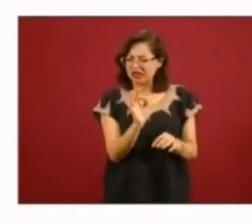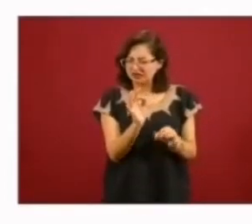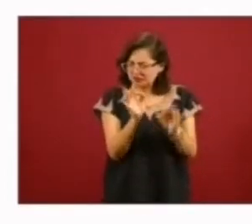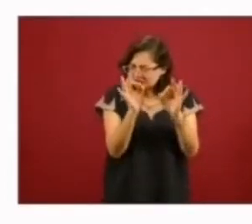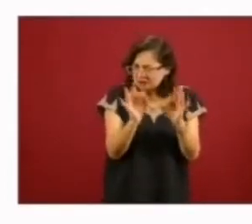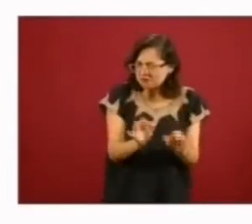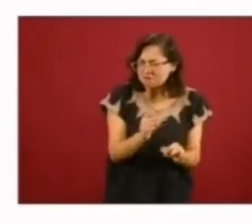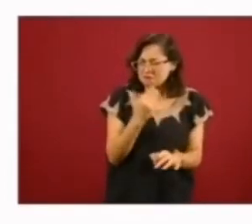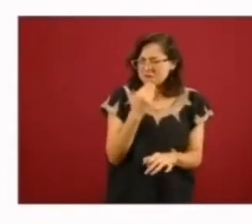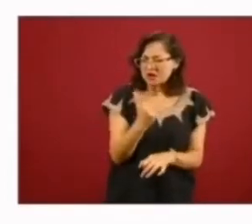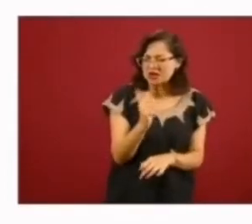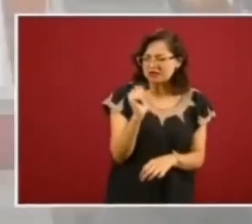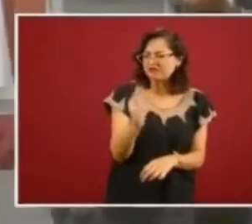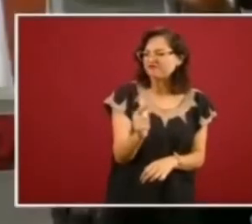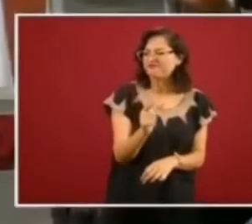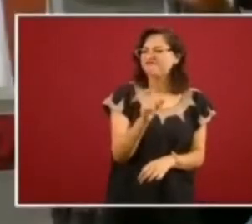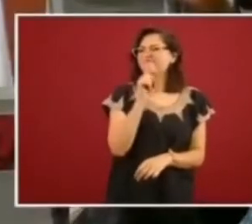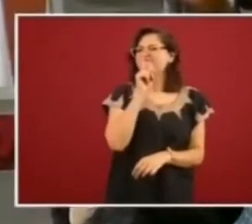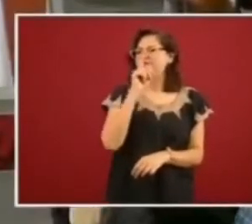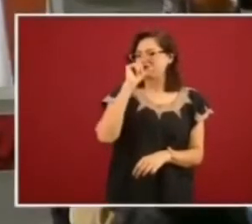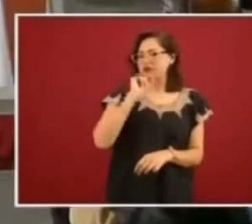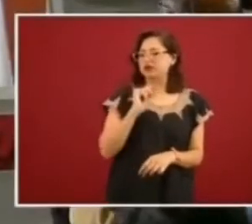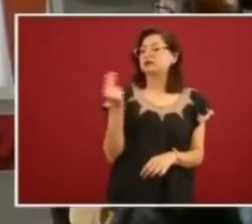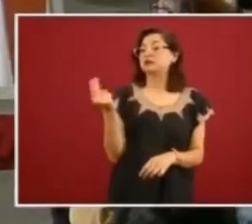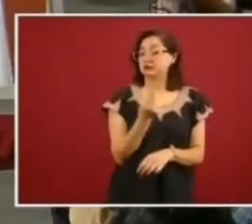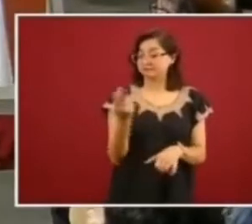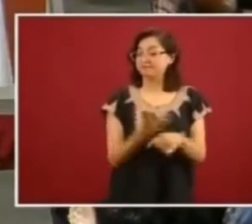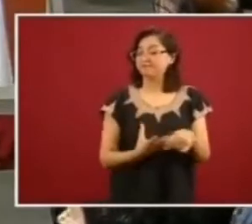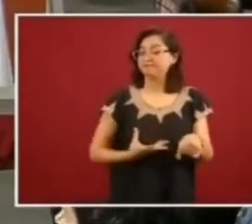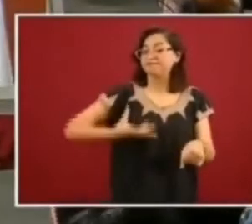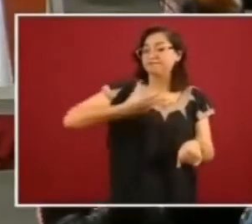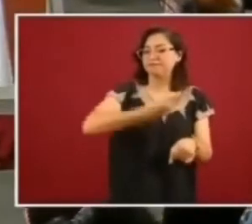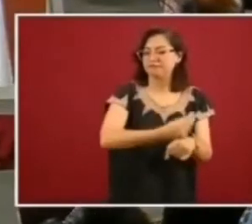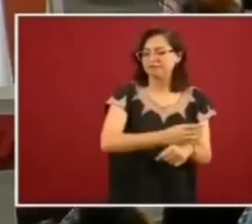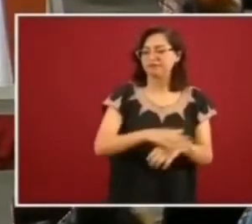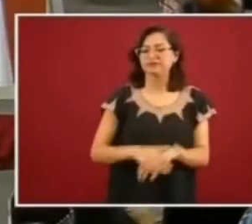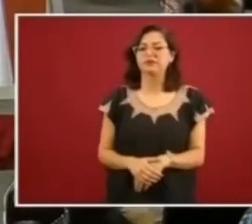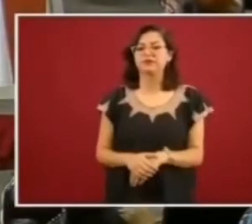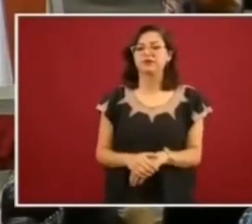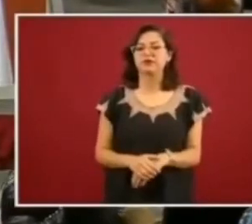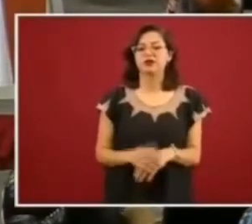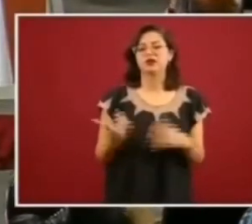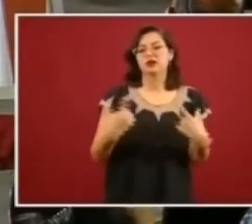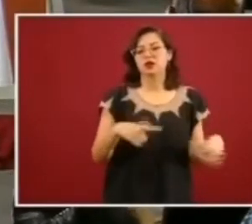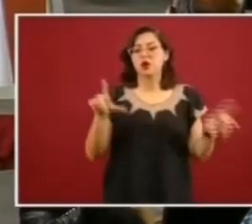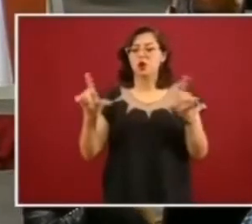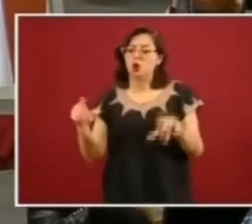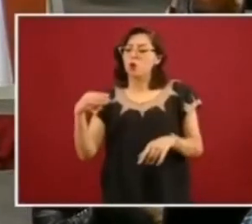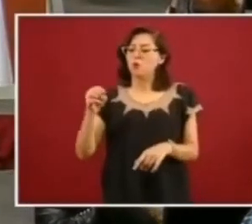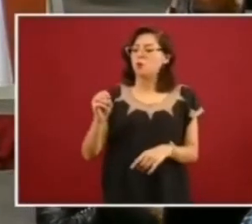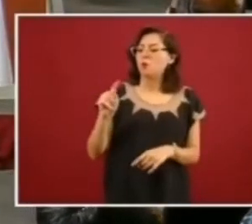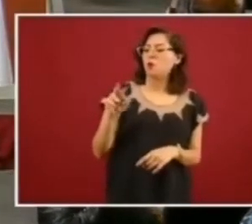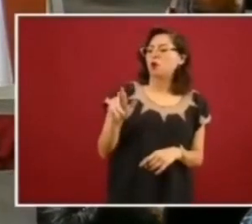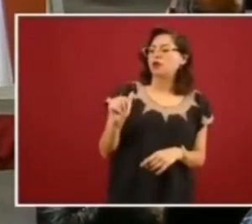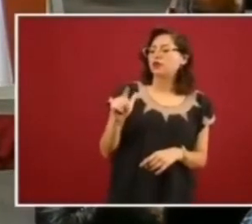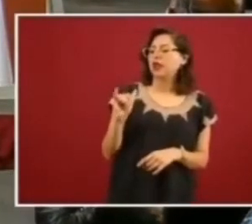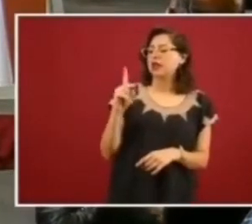esto tiene que subsanarse. La siguiente. La mortalidad, a diferencia de la letalidad, lo que revela